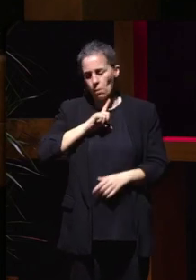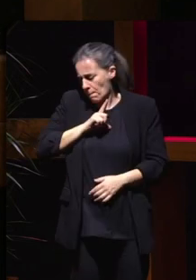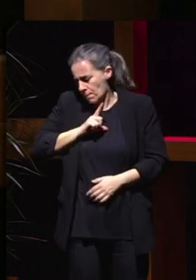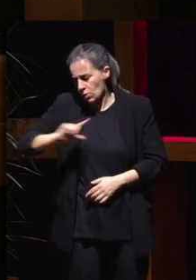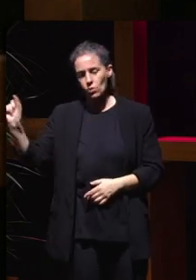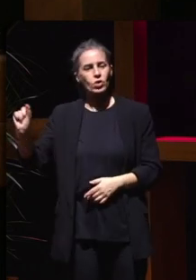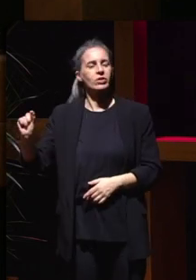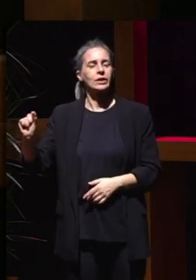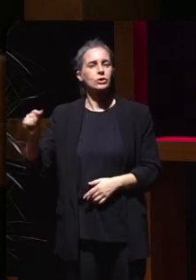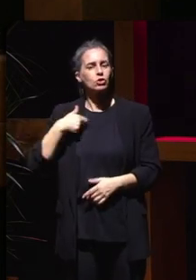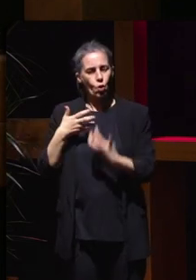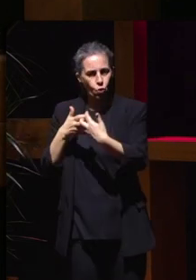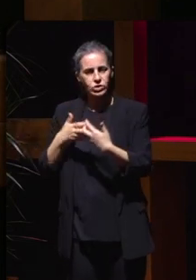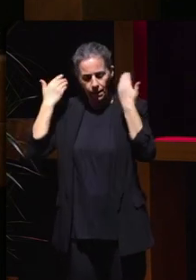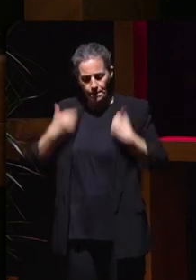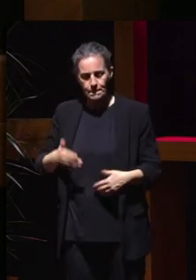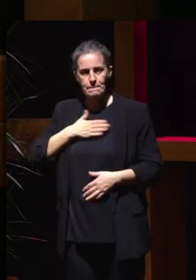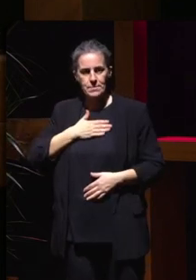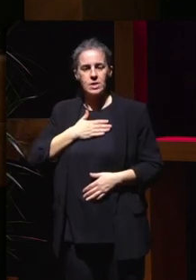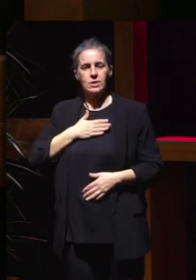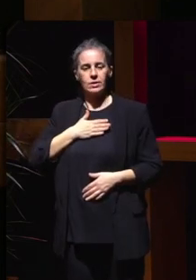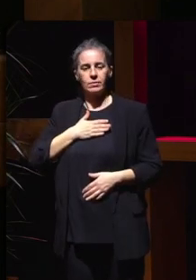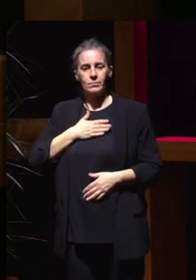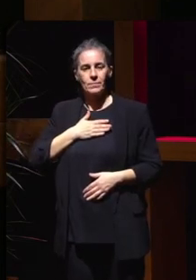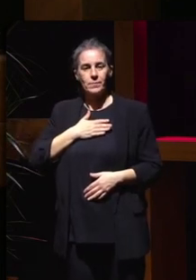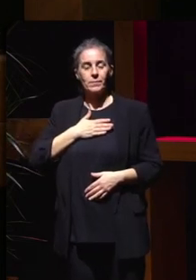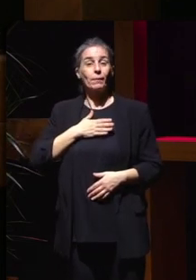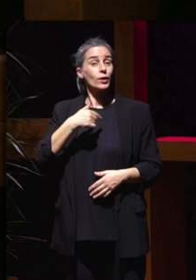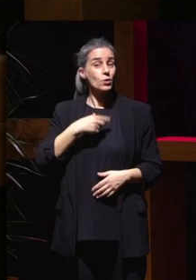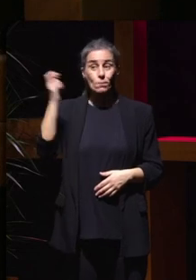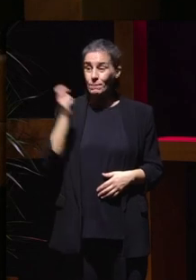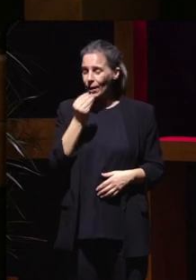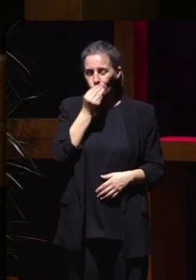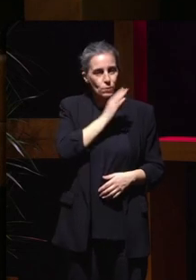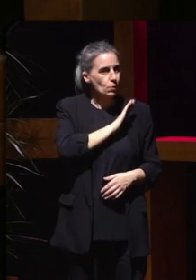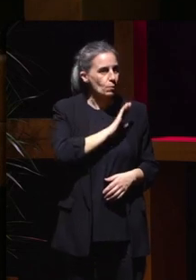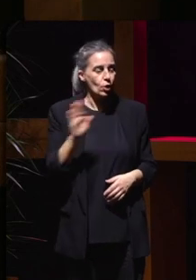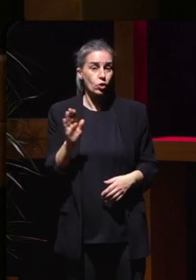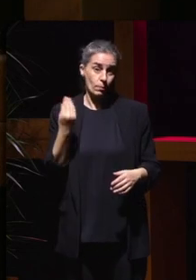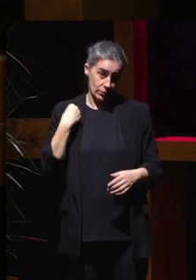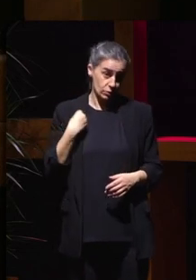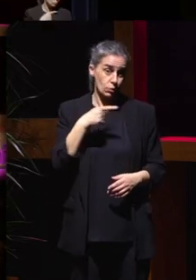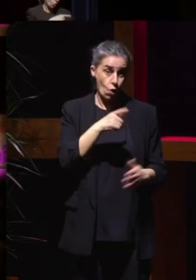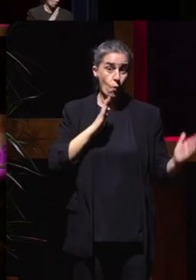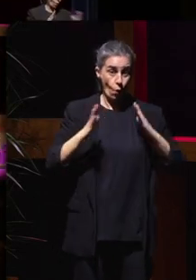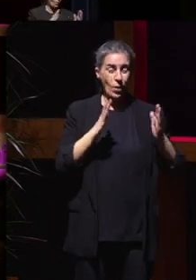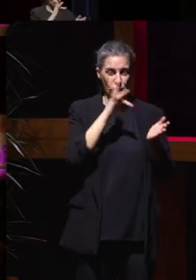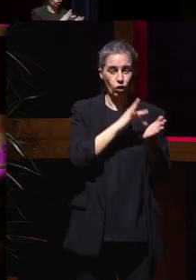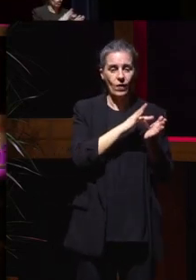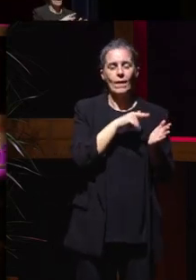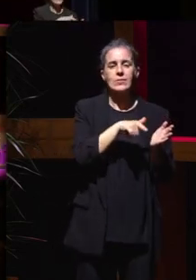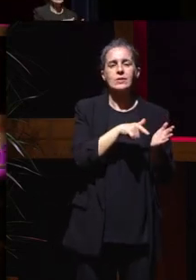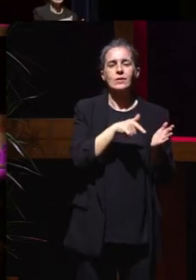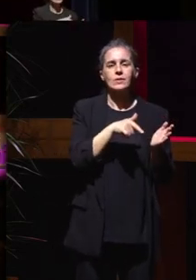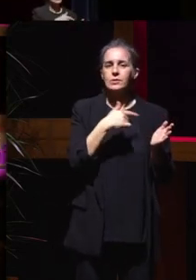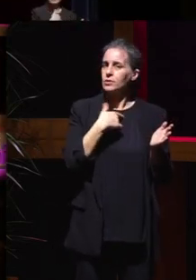y sobre todo y para mí o que o que me serví un maíz en aquel momento En aquel momento no que no entiña nada y en así había